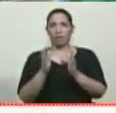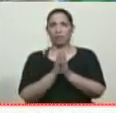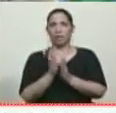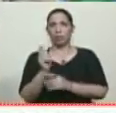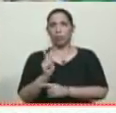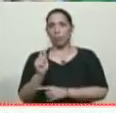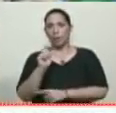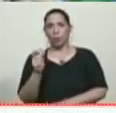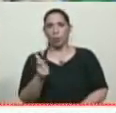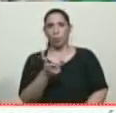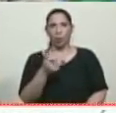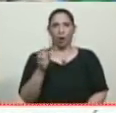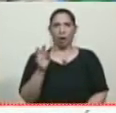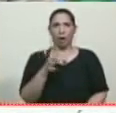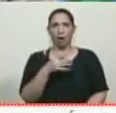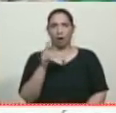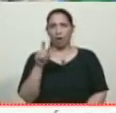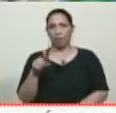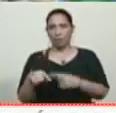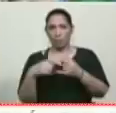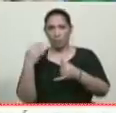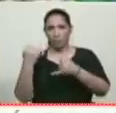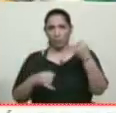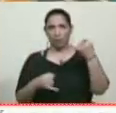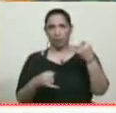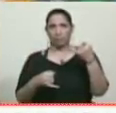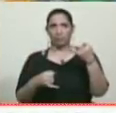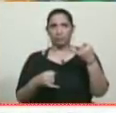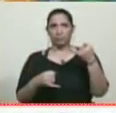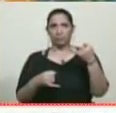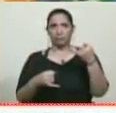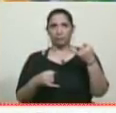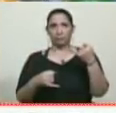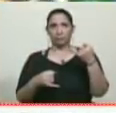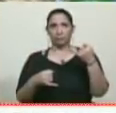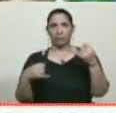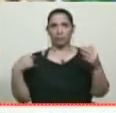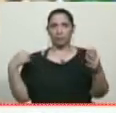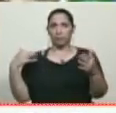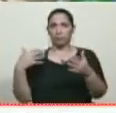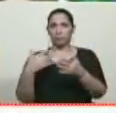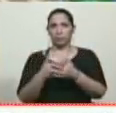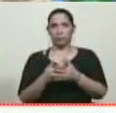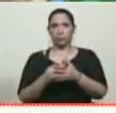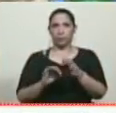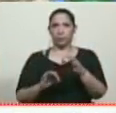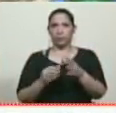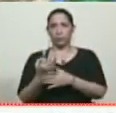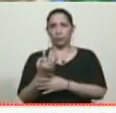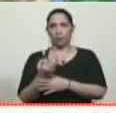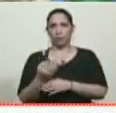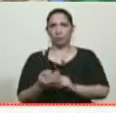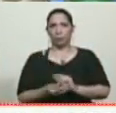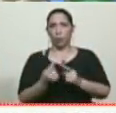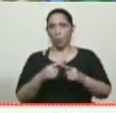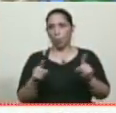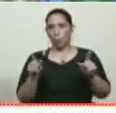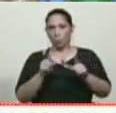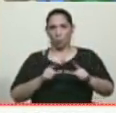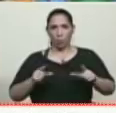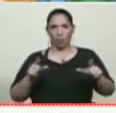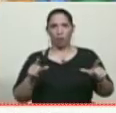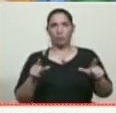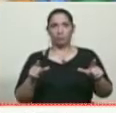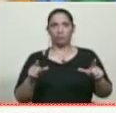Guayana, y entonces, bueno, finalmente sus descendientes a la larga vienen a fundar Angostura. Pero